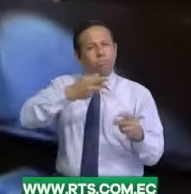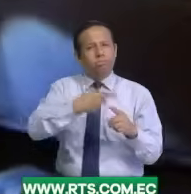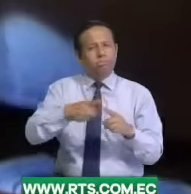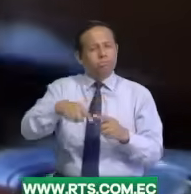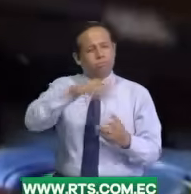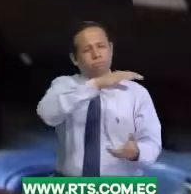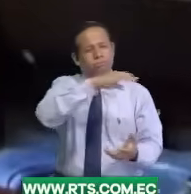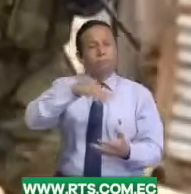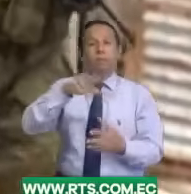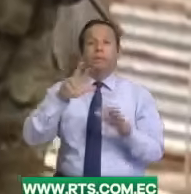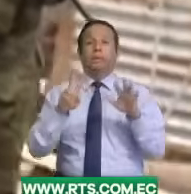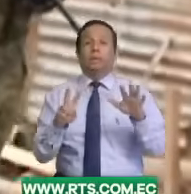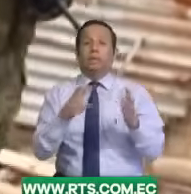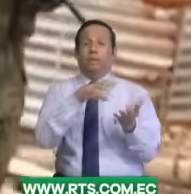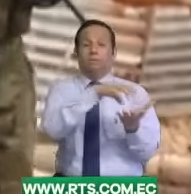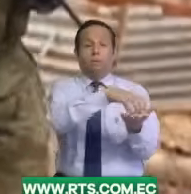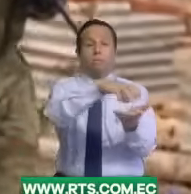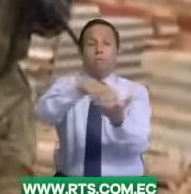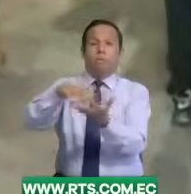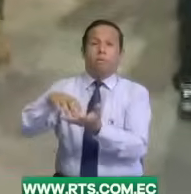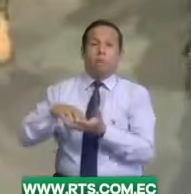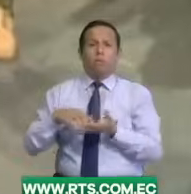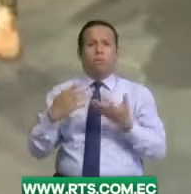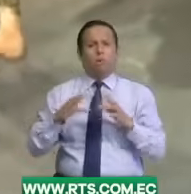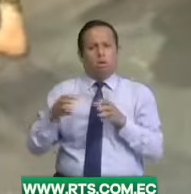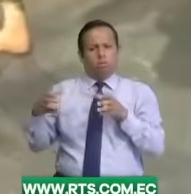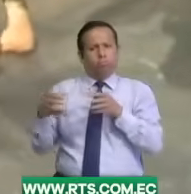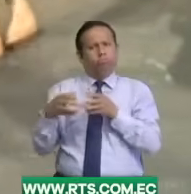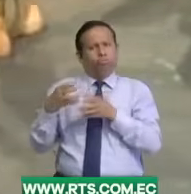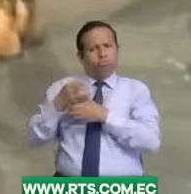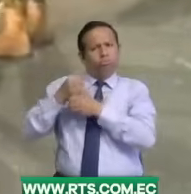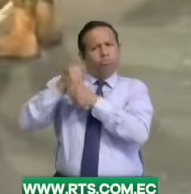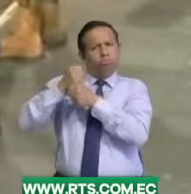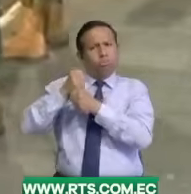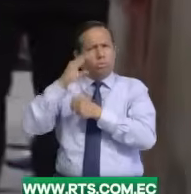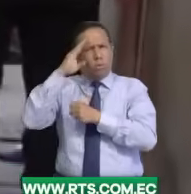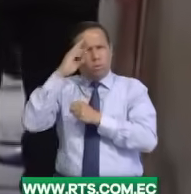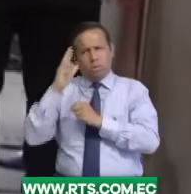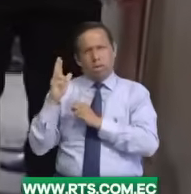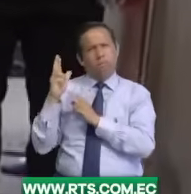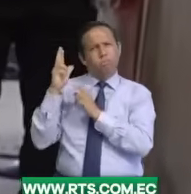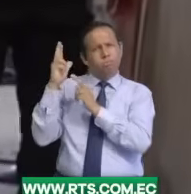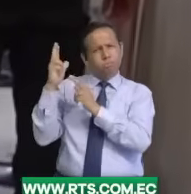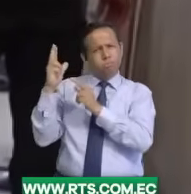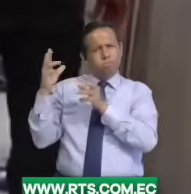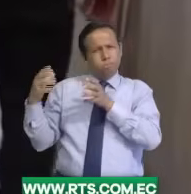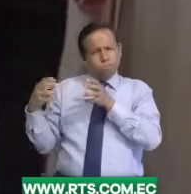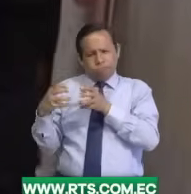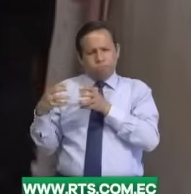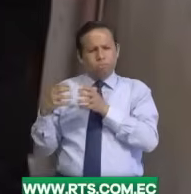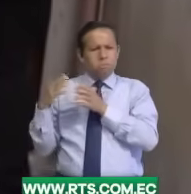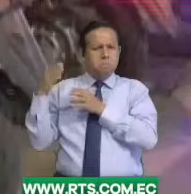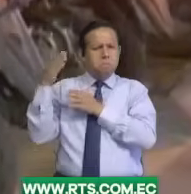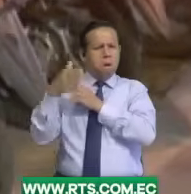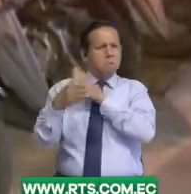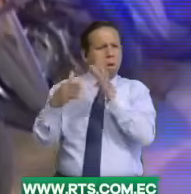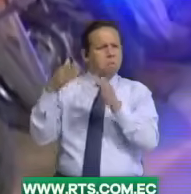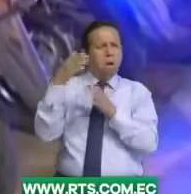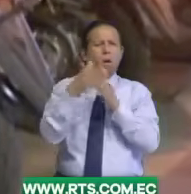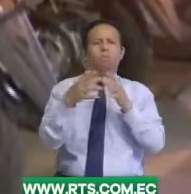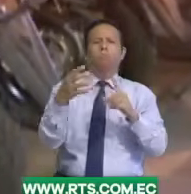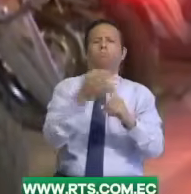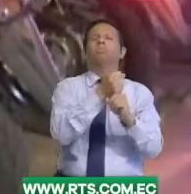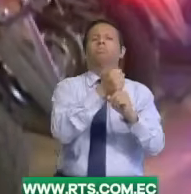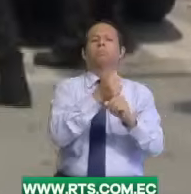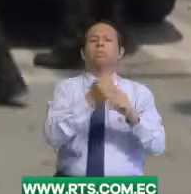En 7 provincias del país ha profundizado su trabajo el bloque de seguridad a cargo de la Policía Nacional y Fuerzas Armadas, logrando